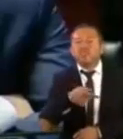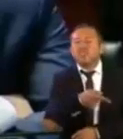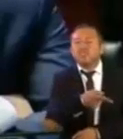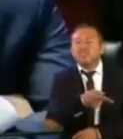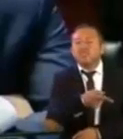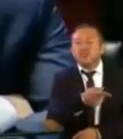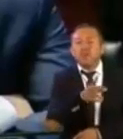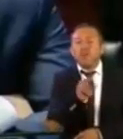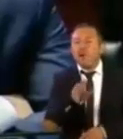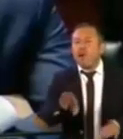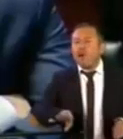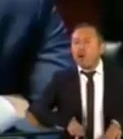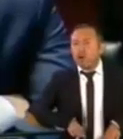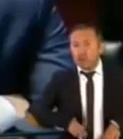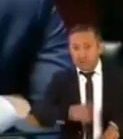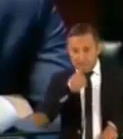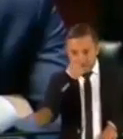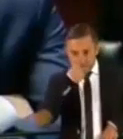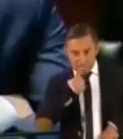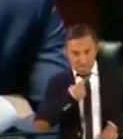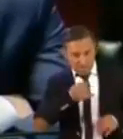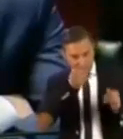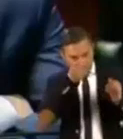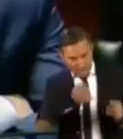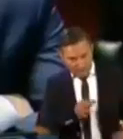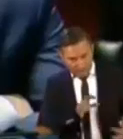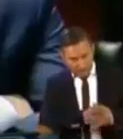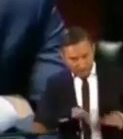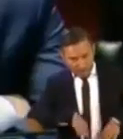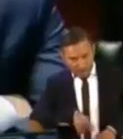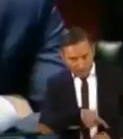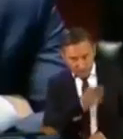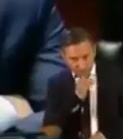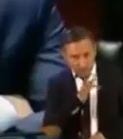para aceptar, y sobre todo ética, para aceptar